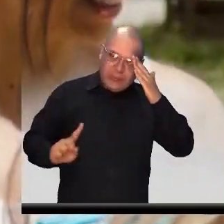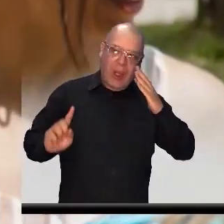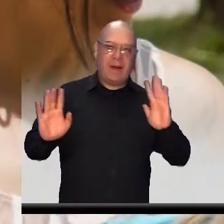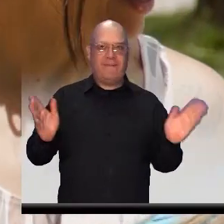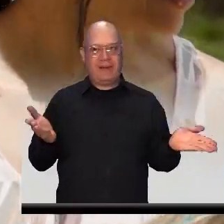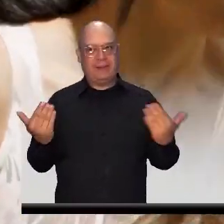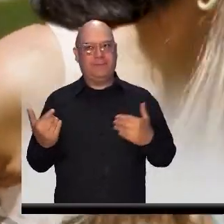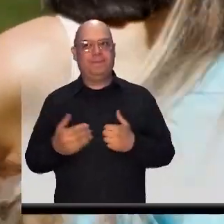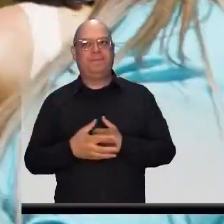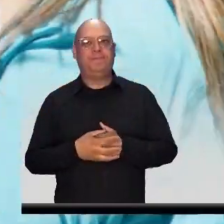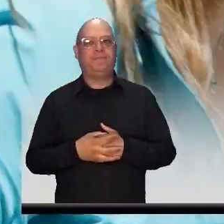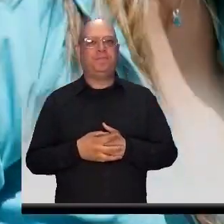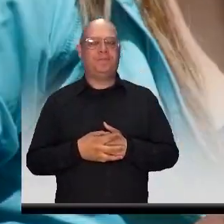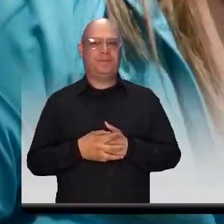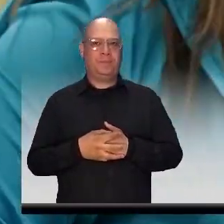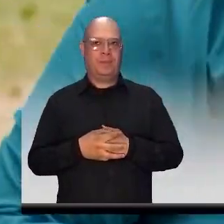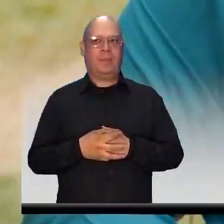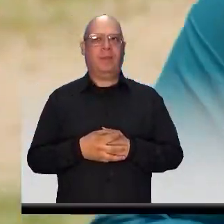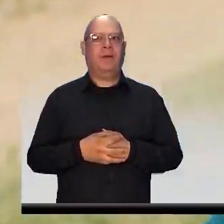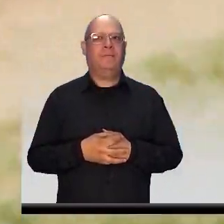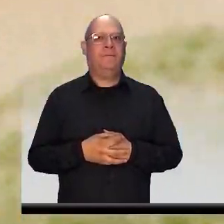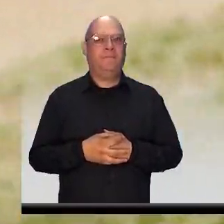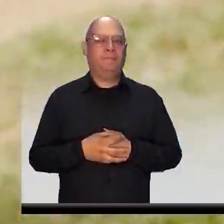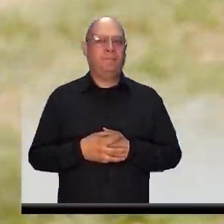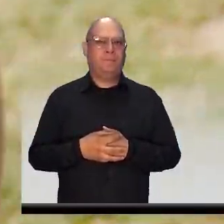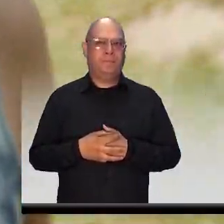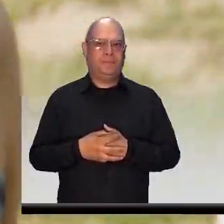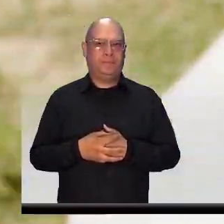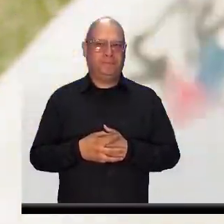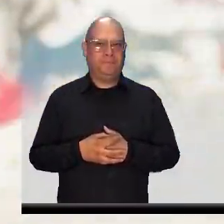Qué pena. Yo le ayudo. Gracias.